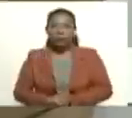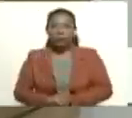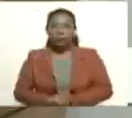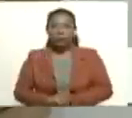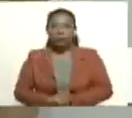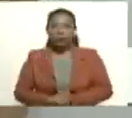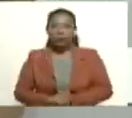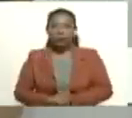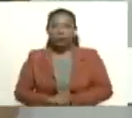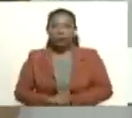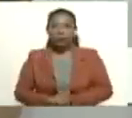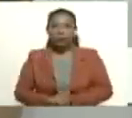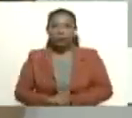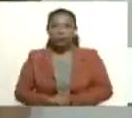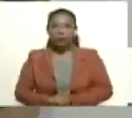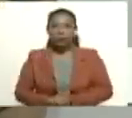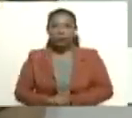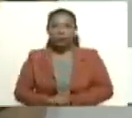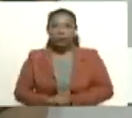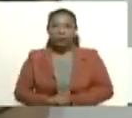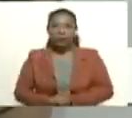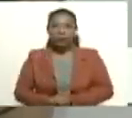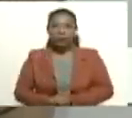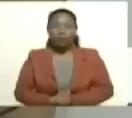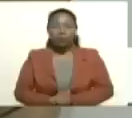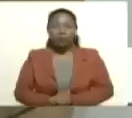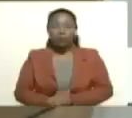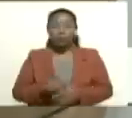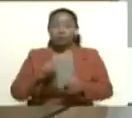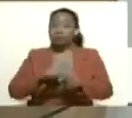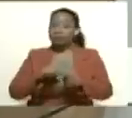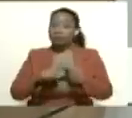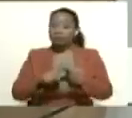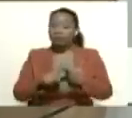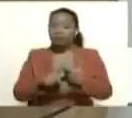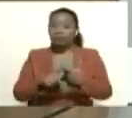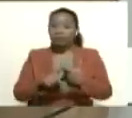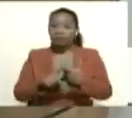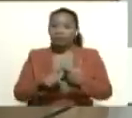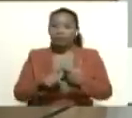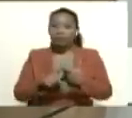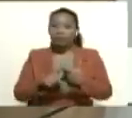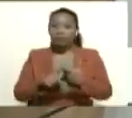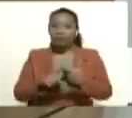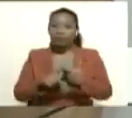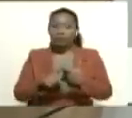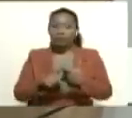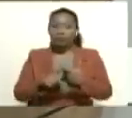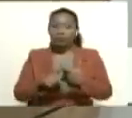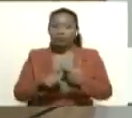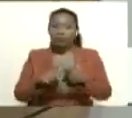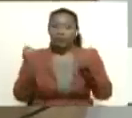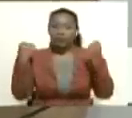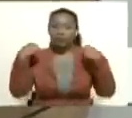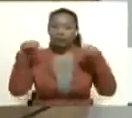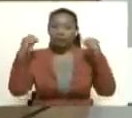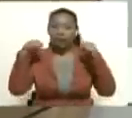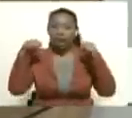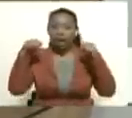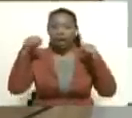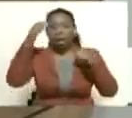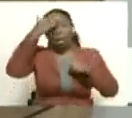La confesión hace la prueba. Y entonces, en ejercicio de la amnesia